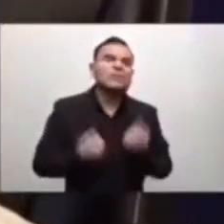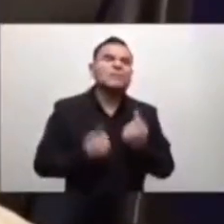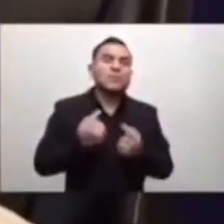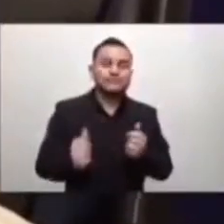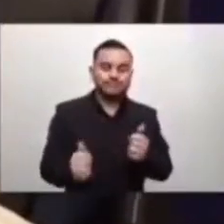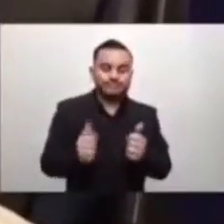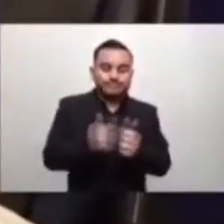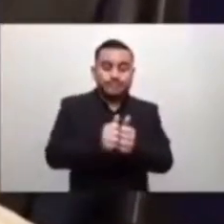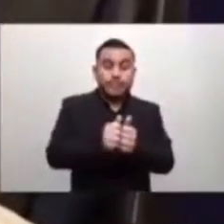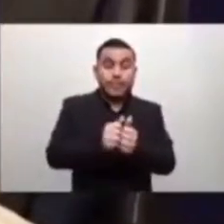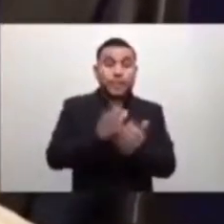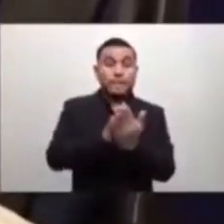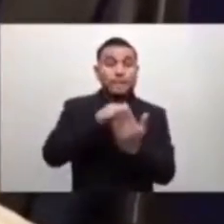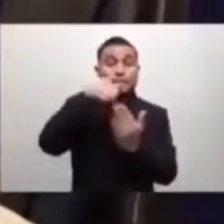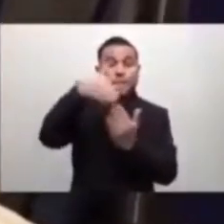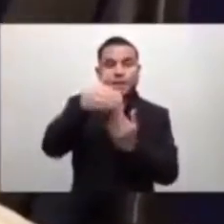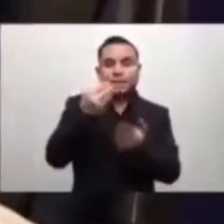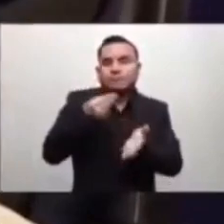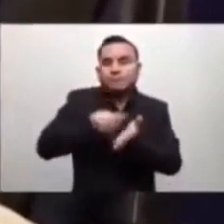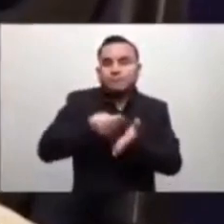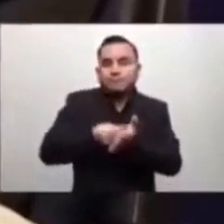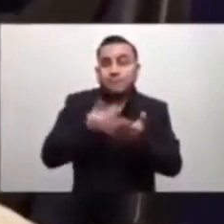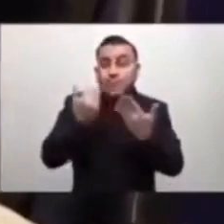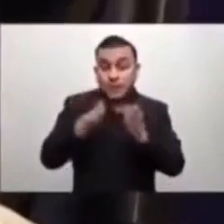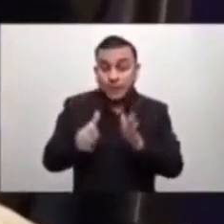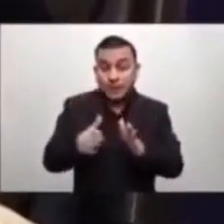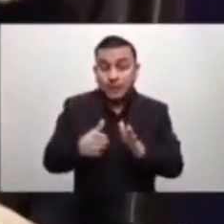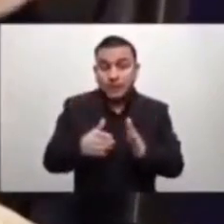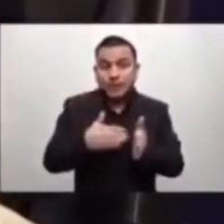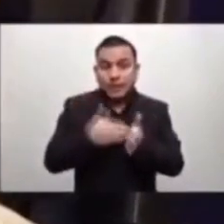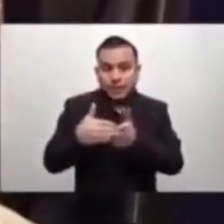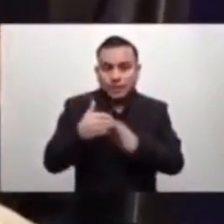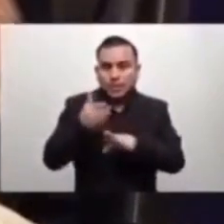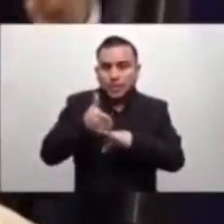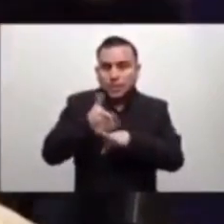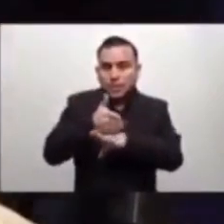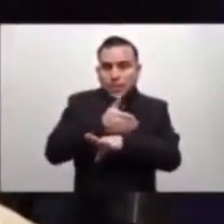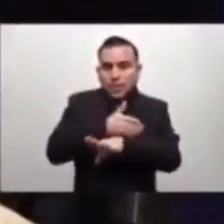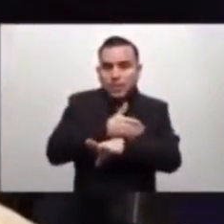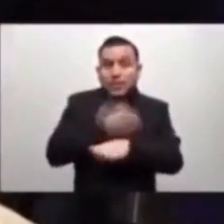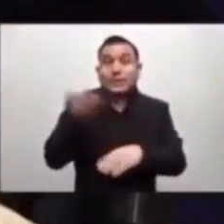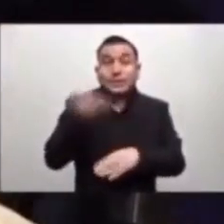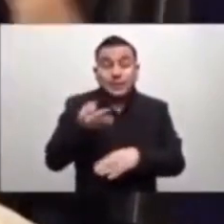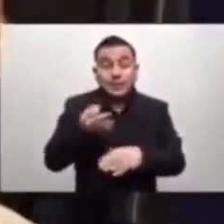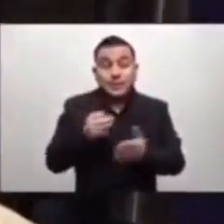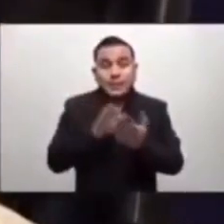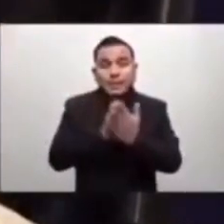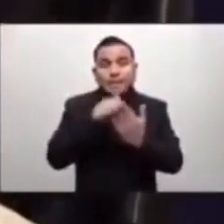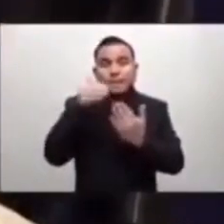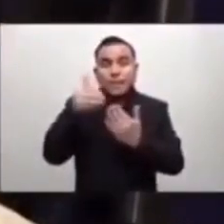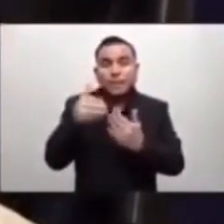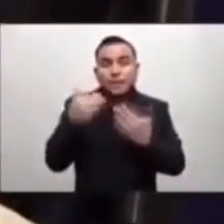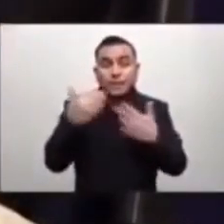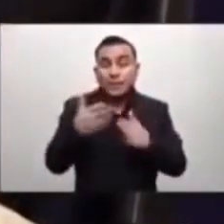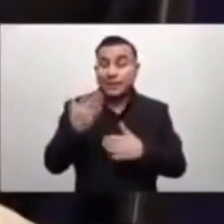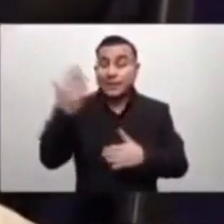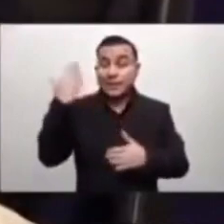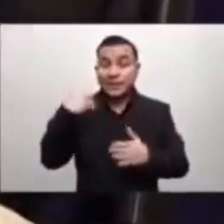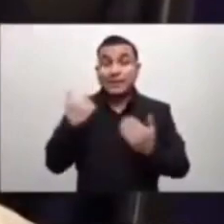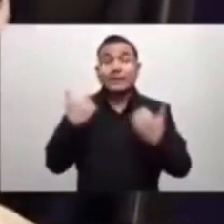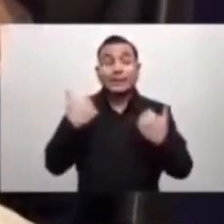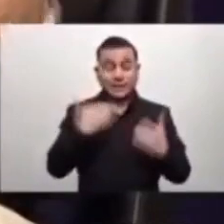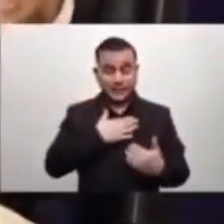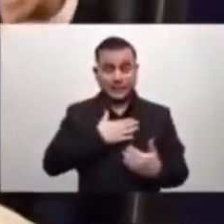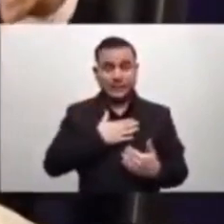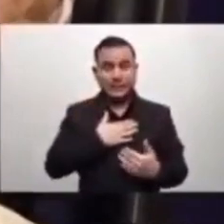y un plan económico que si bien ya lo tenemos en pedacitos pero tenemos que tener un plan y ya teníamos el plan económico